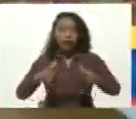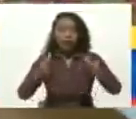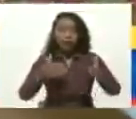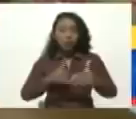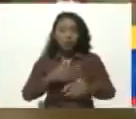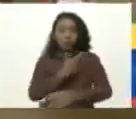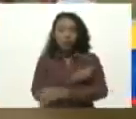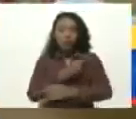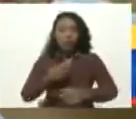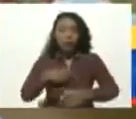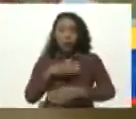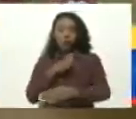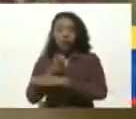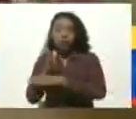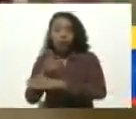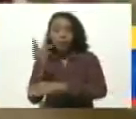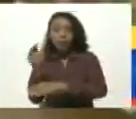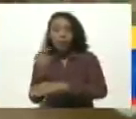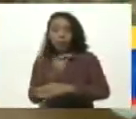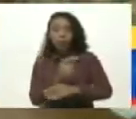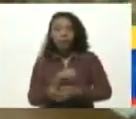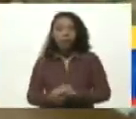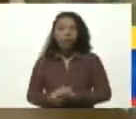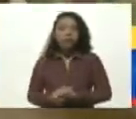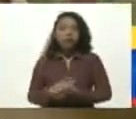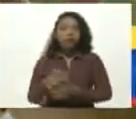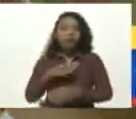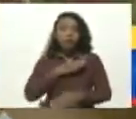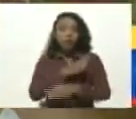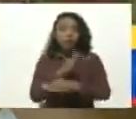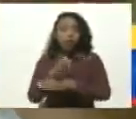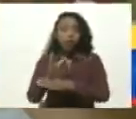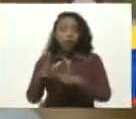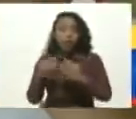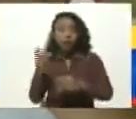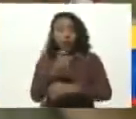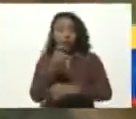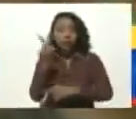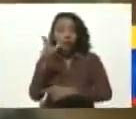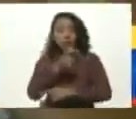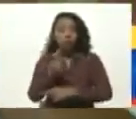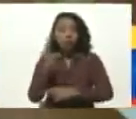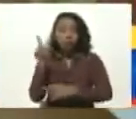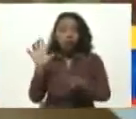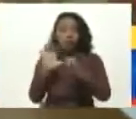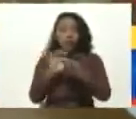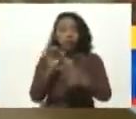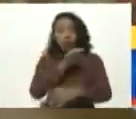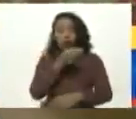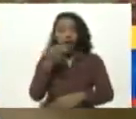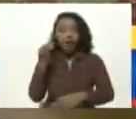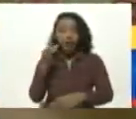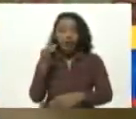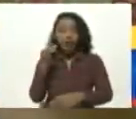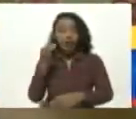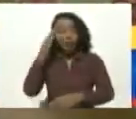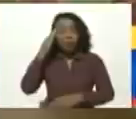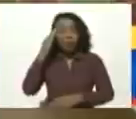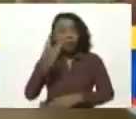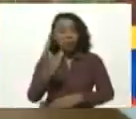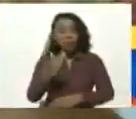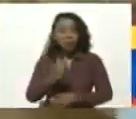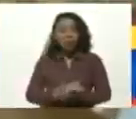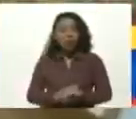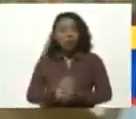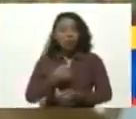necesarias para vacunar. Así que estamos yendo en la búsqueda de todos los espacios y de todas aquellas personas. En una articulación perfecta cívico-militar, presidente,